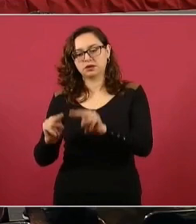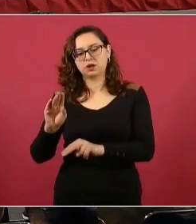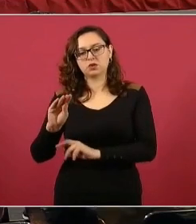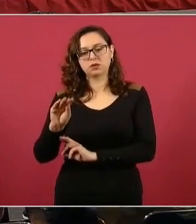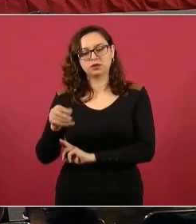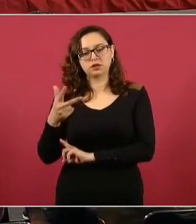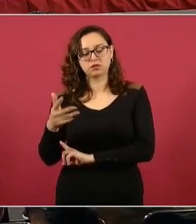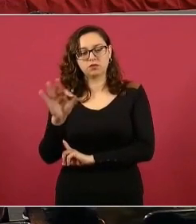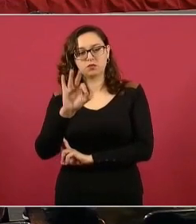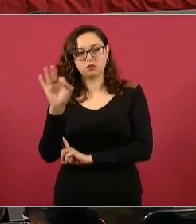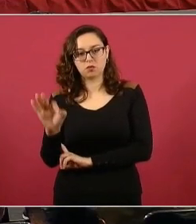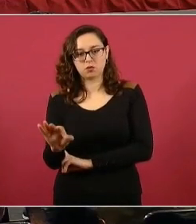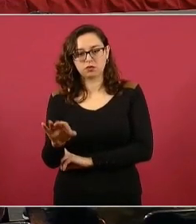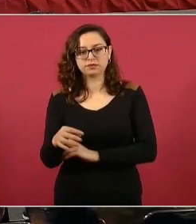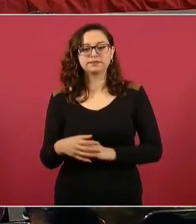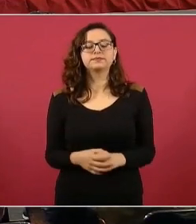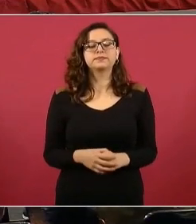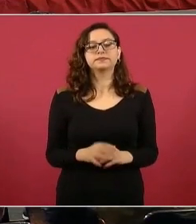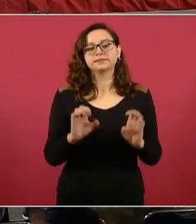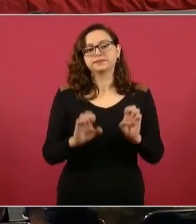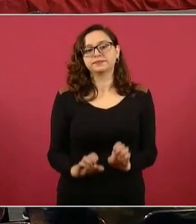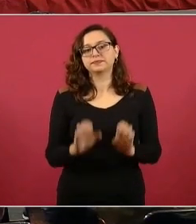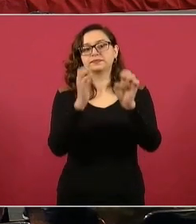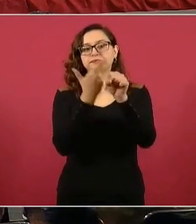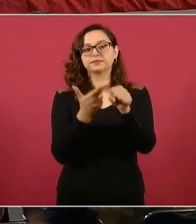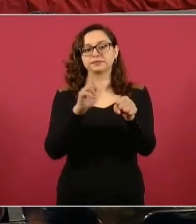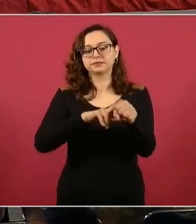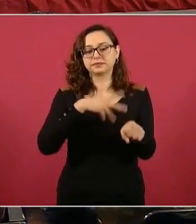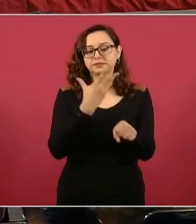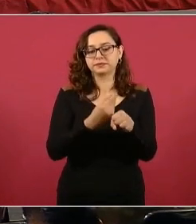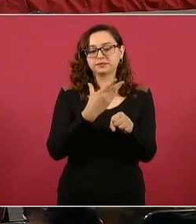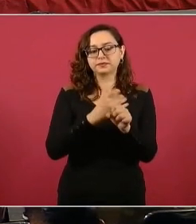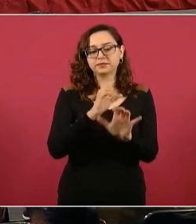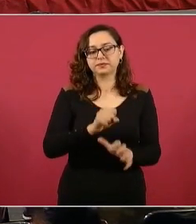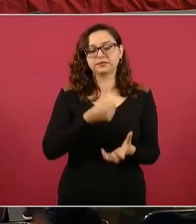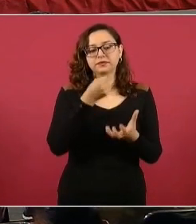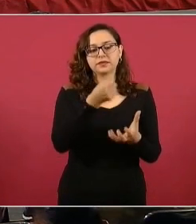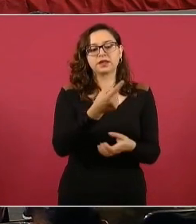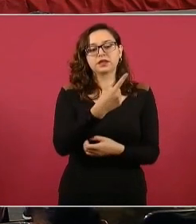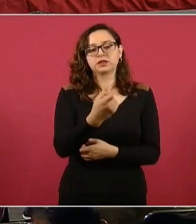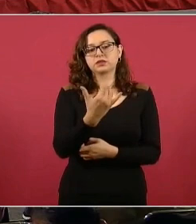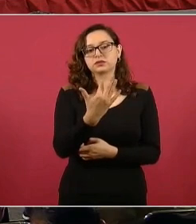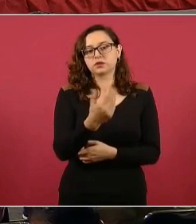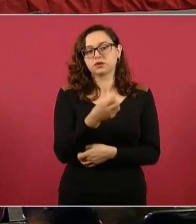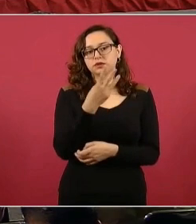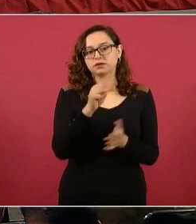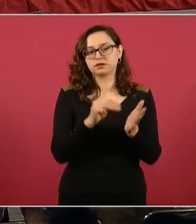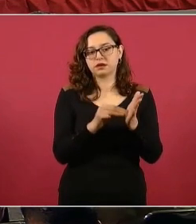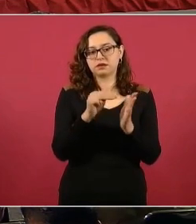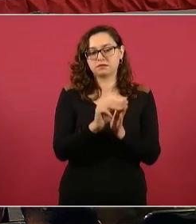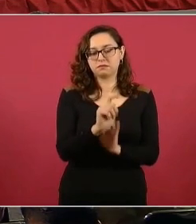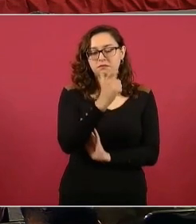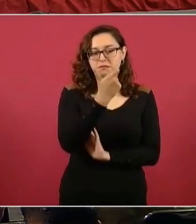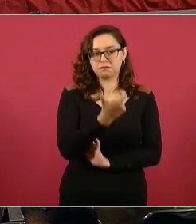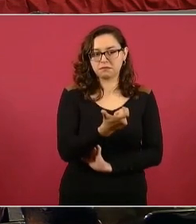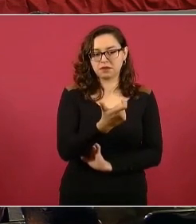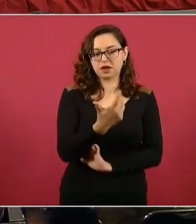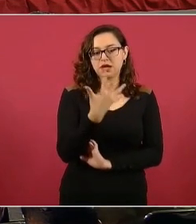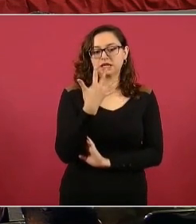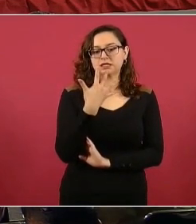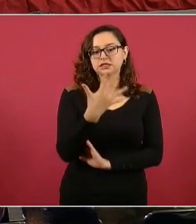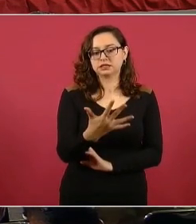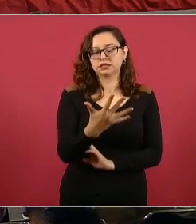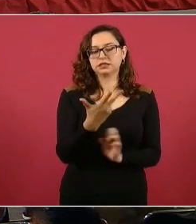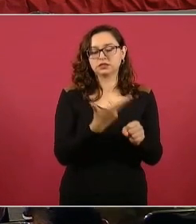infraestructura y las acciones de dignificación de espacios se está ejerciendo un presupuesto de 153 millones de pesos en cinco unidades